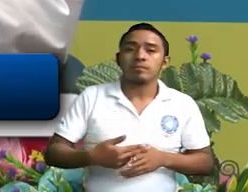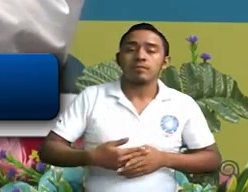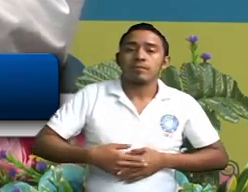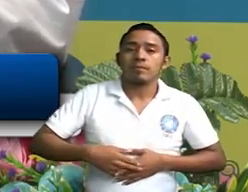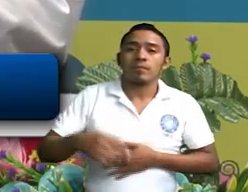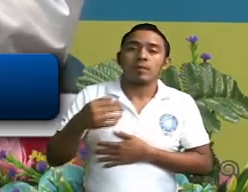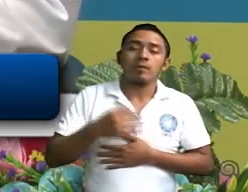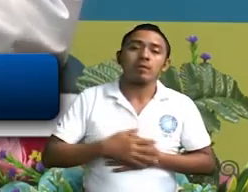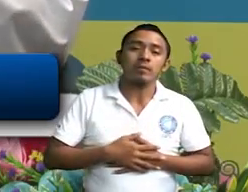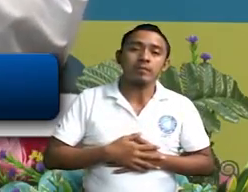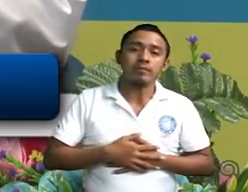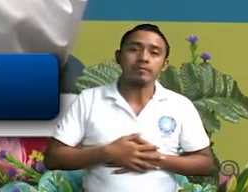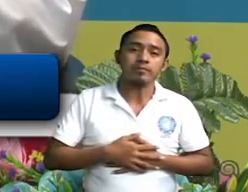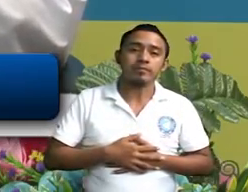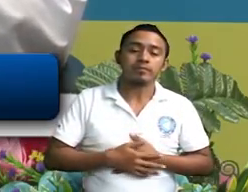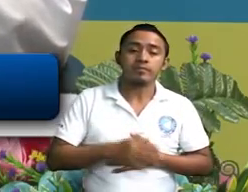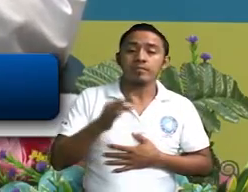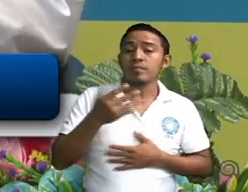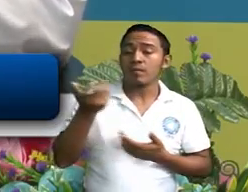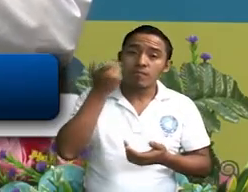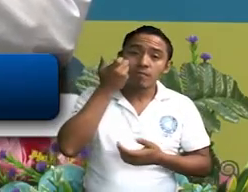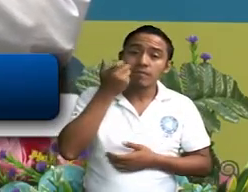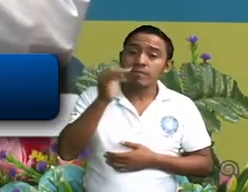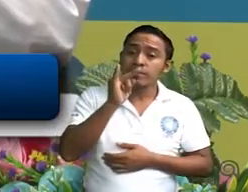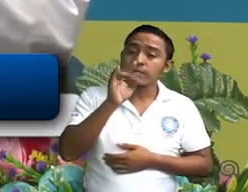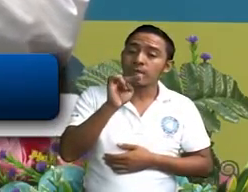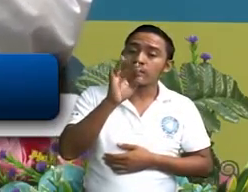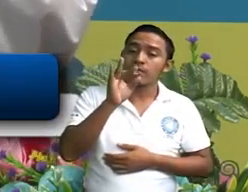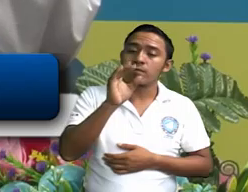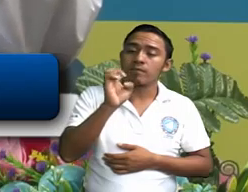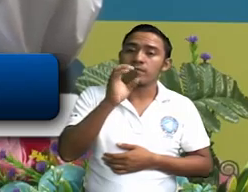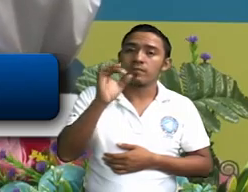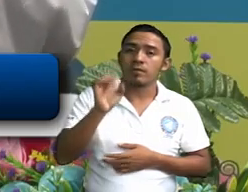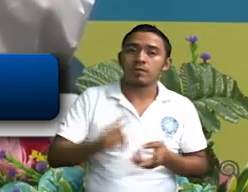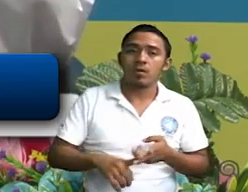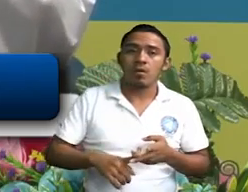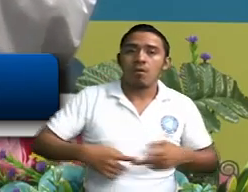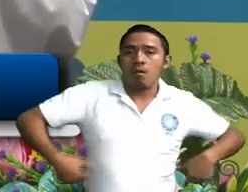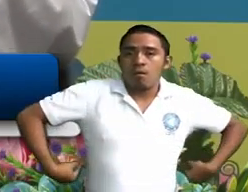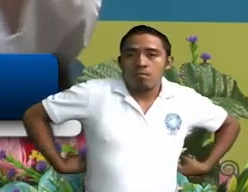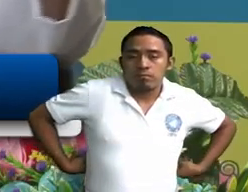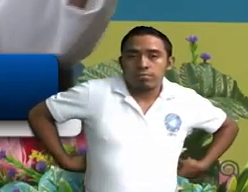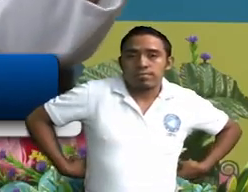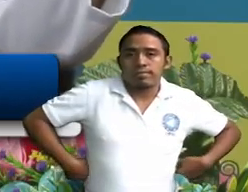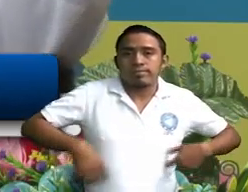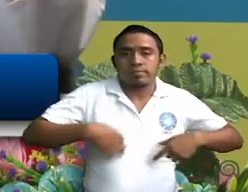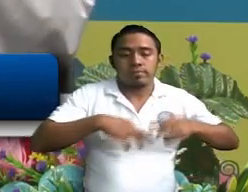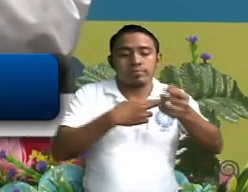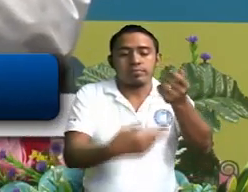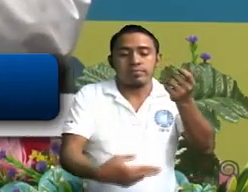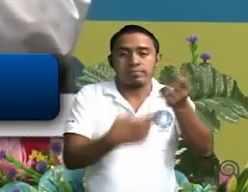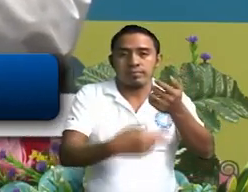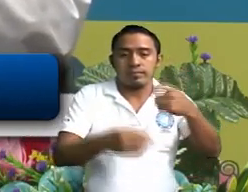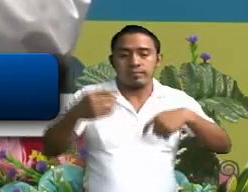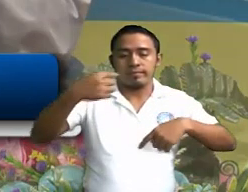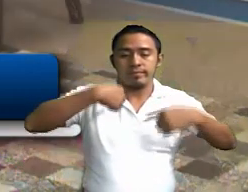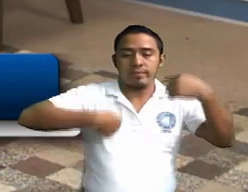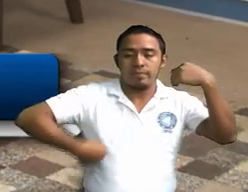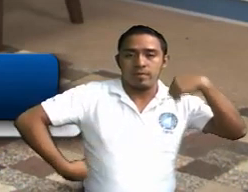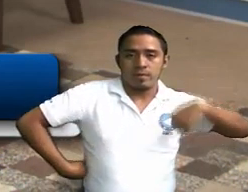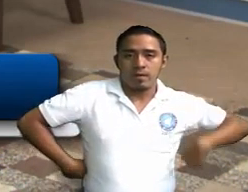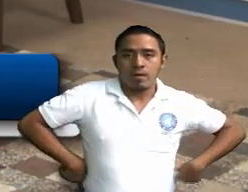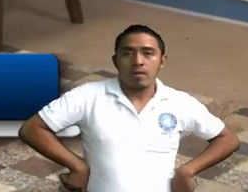hematógena. O sea, un foco infeccioso, pulmón, riñones, algún otro lado, a través de la sangre llega. En